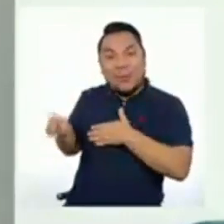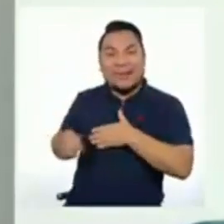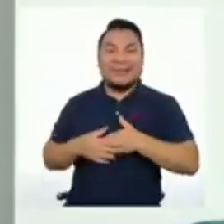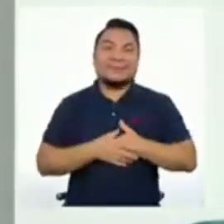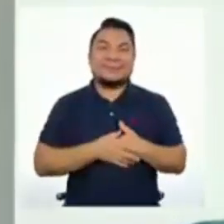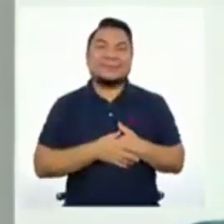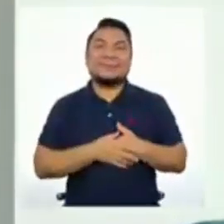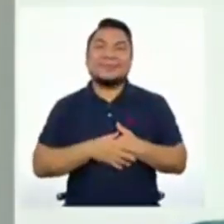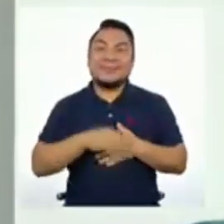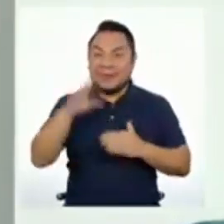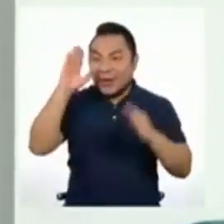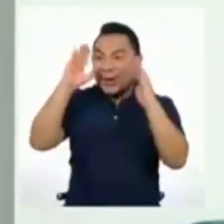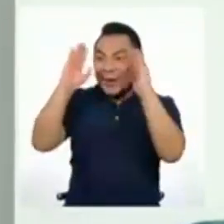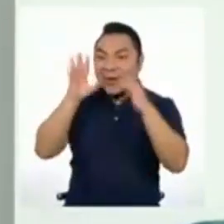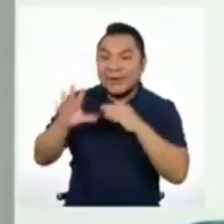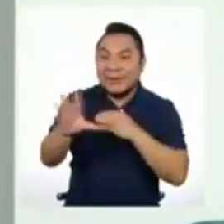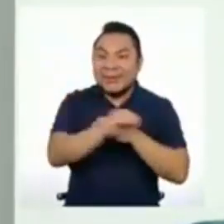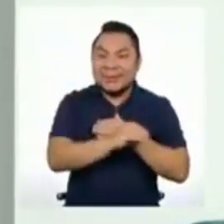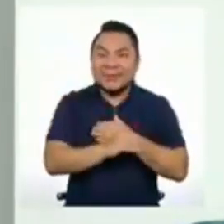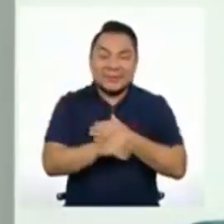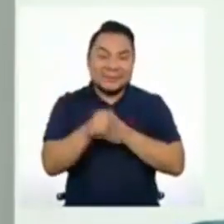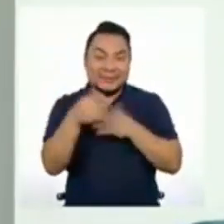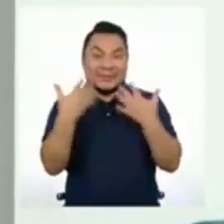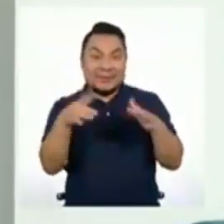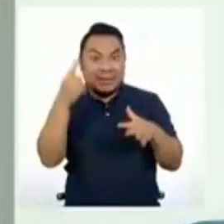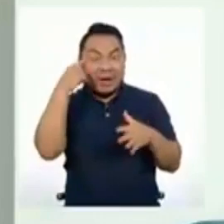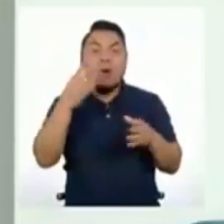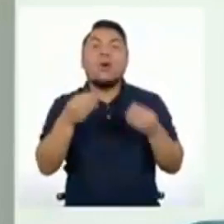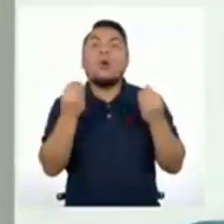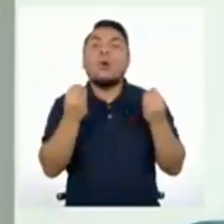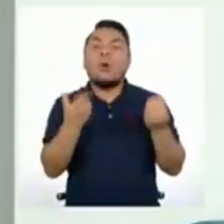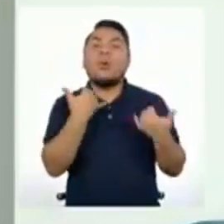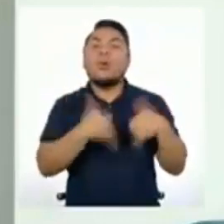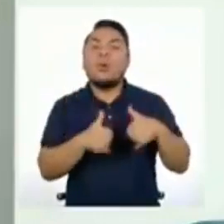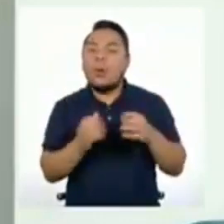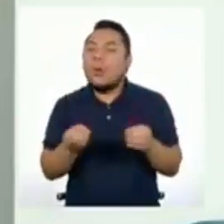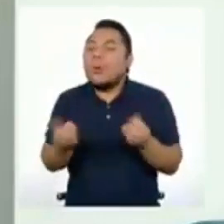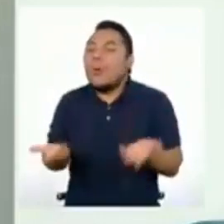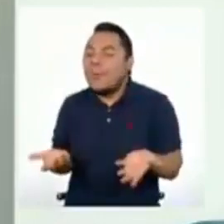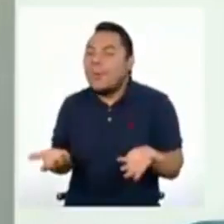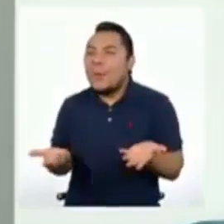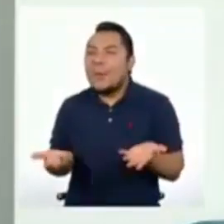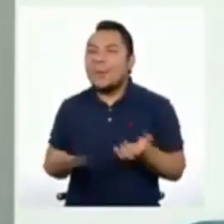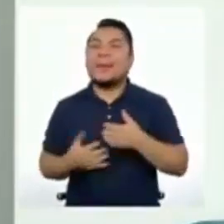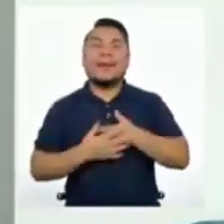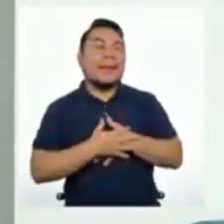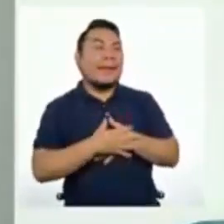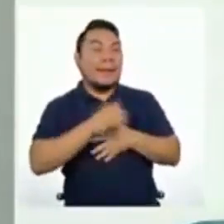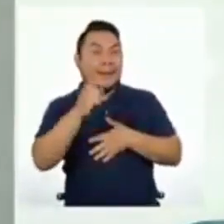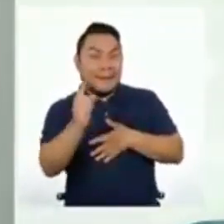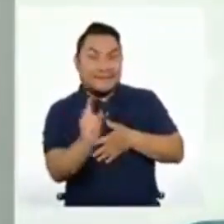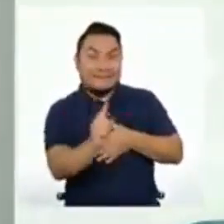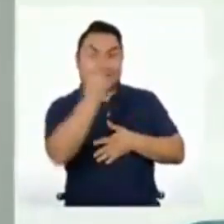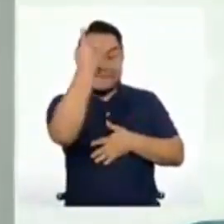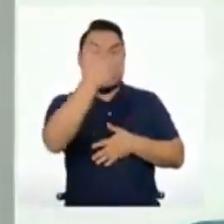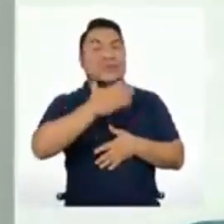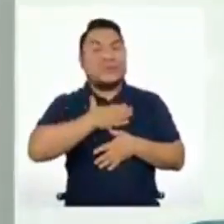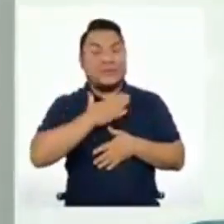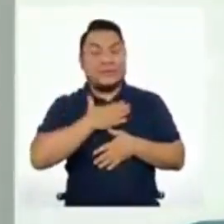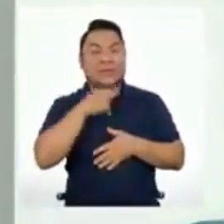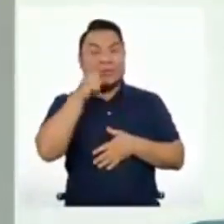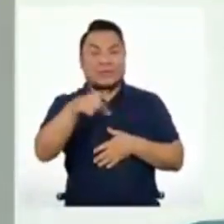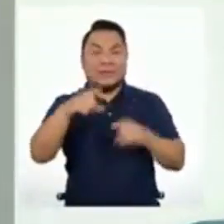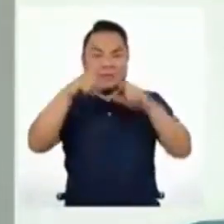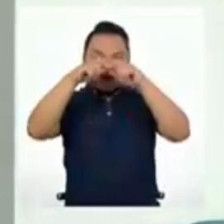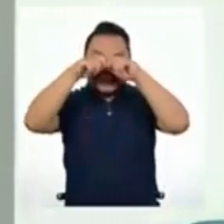Hola a todos. ¿Cómo son las indicaciones del juego, Juanjo? Primero me ponen el